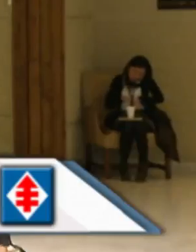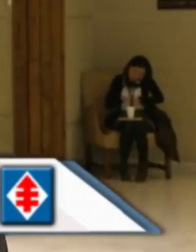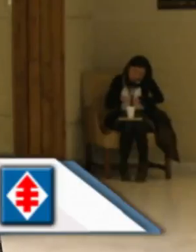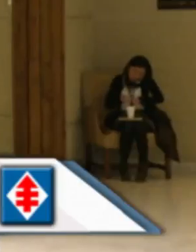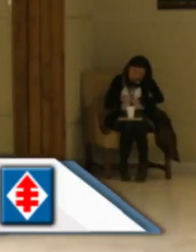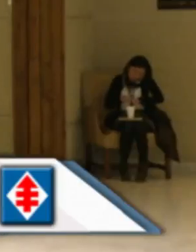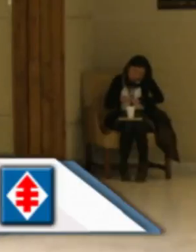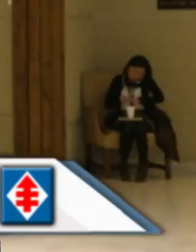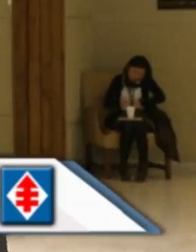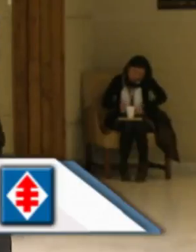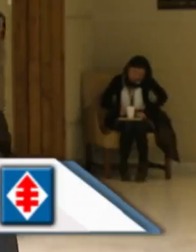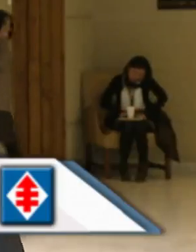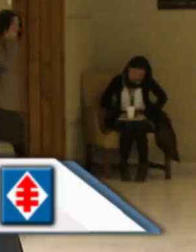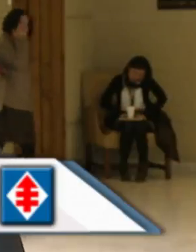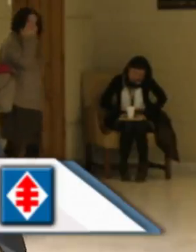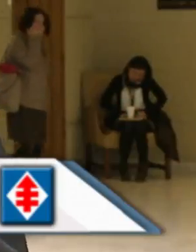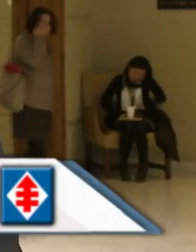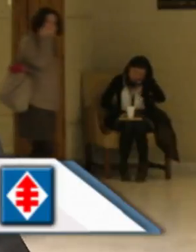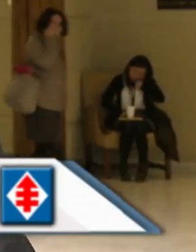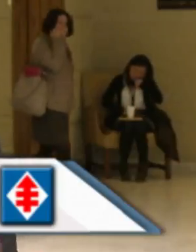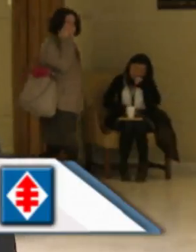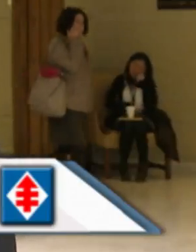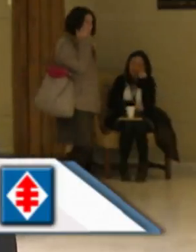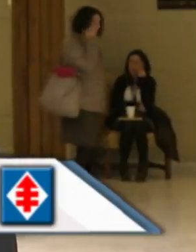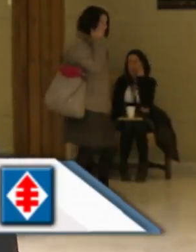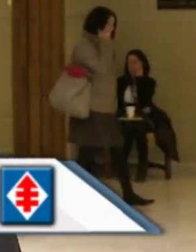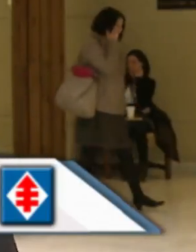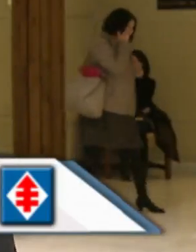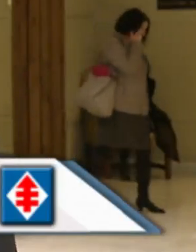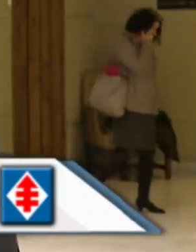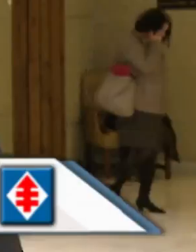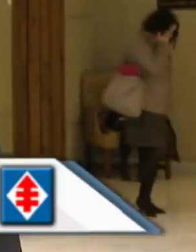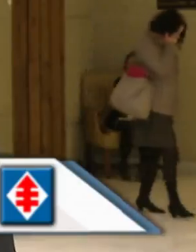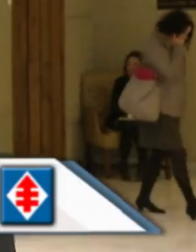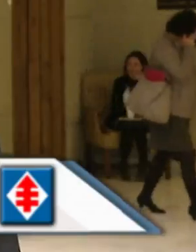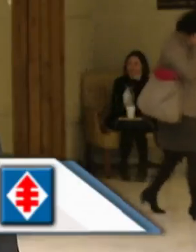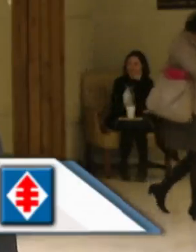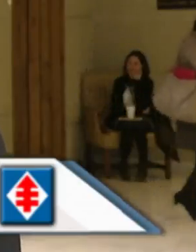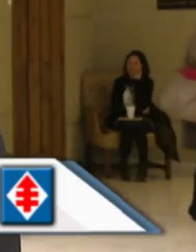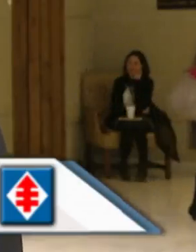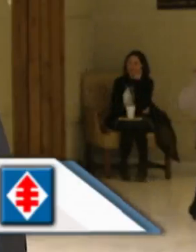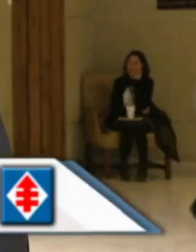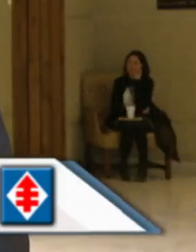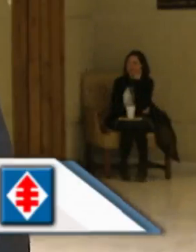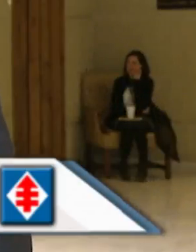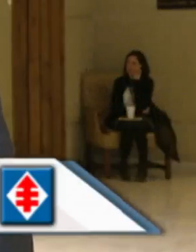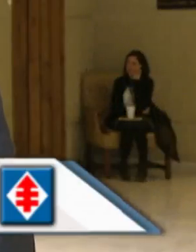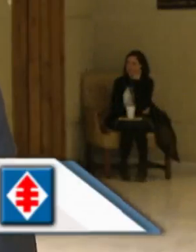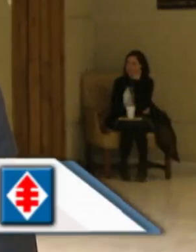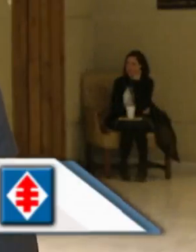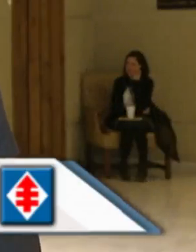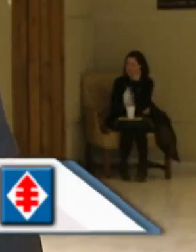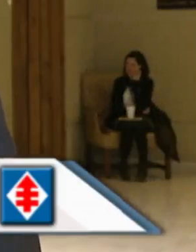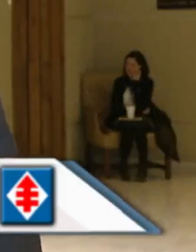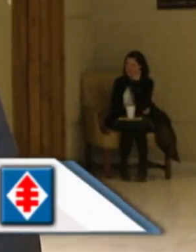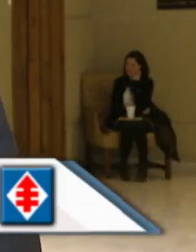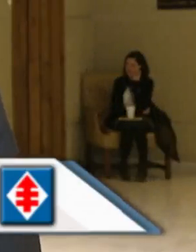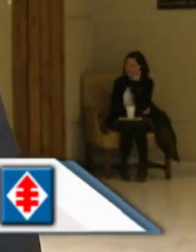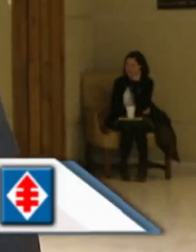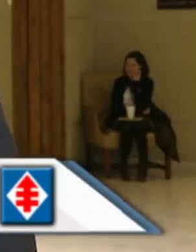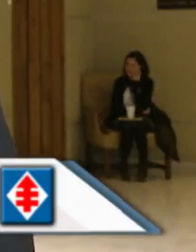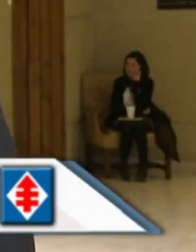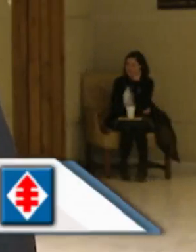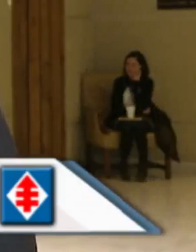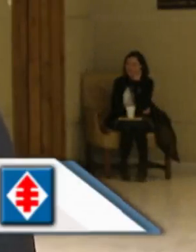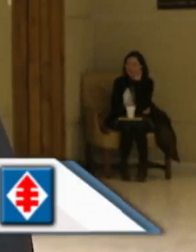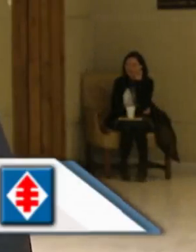consistentemente en el tiempo de que ellos deben responder siempre sea estacionamientos gratuitos o pagados resulta que con el informe de la Comisión Mixta